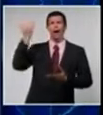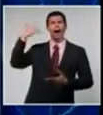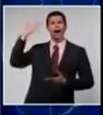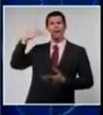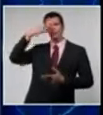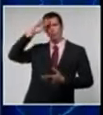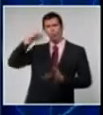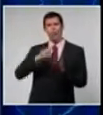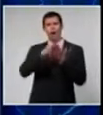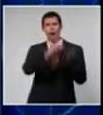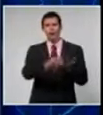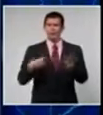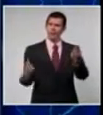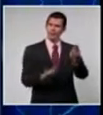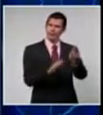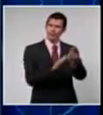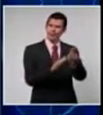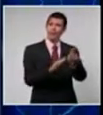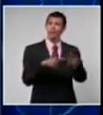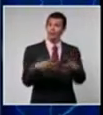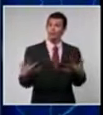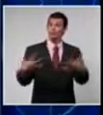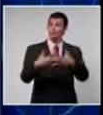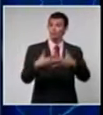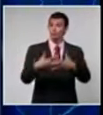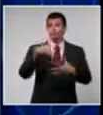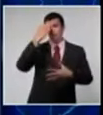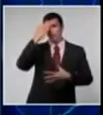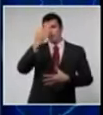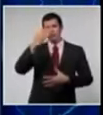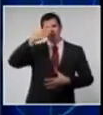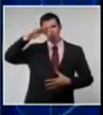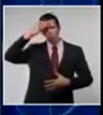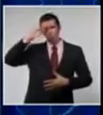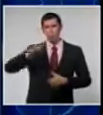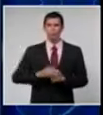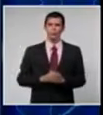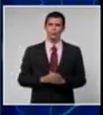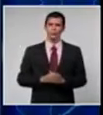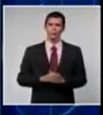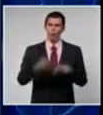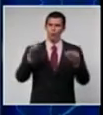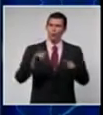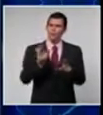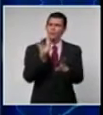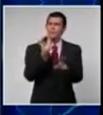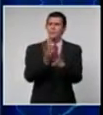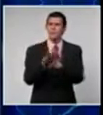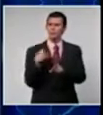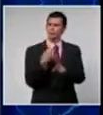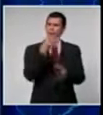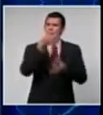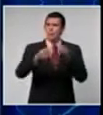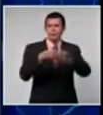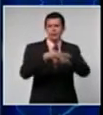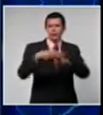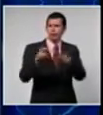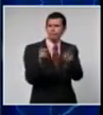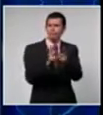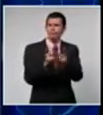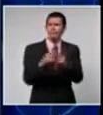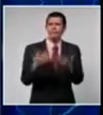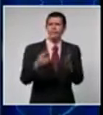aniversario 45 del establecimiento de las relaciones entre nuestros países, presentamos hoy un primer reportaje acerca de aspectos que hacen